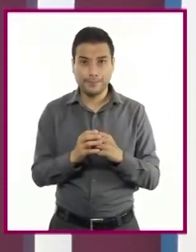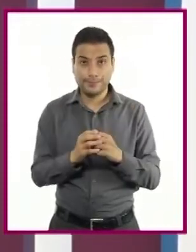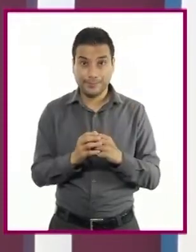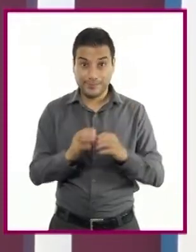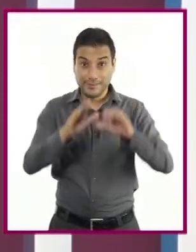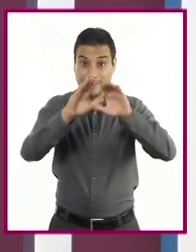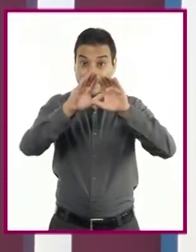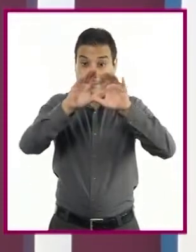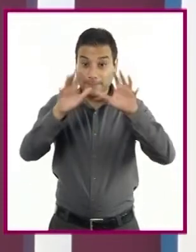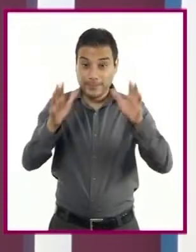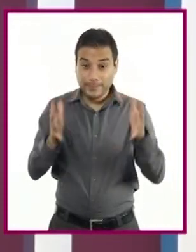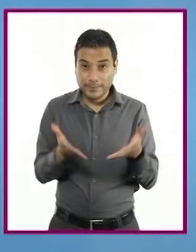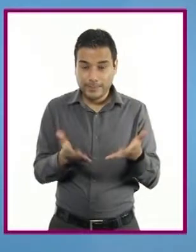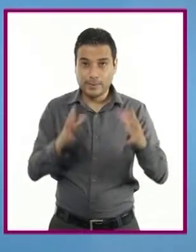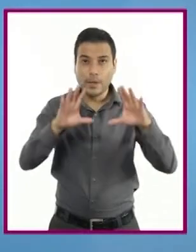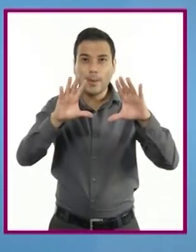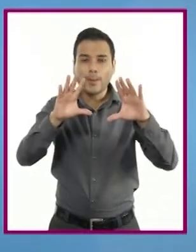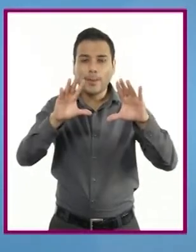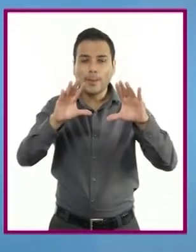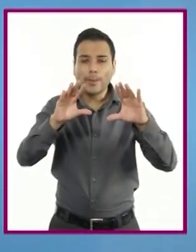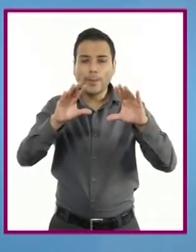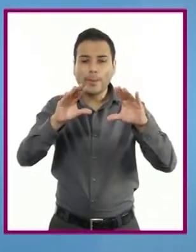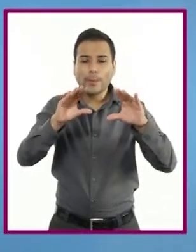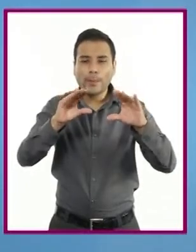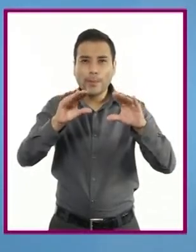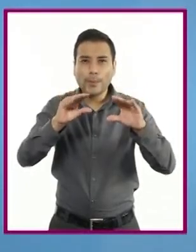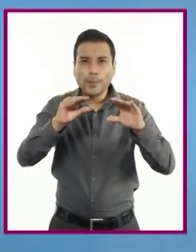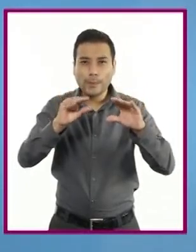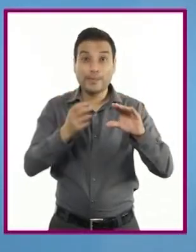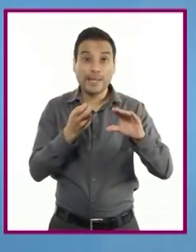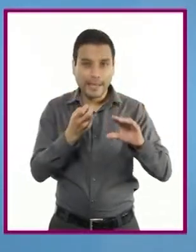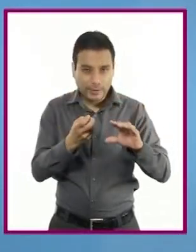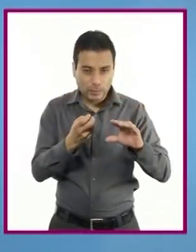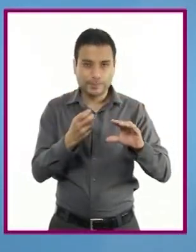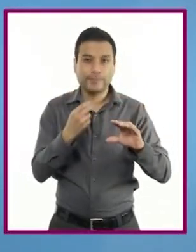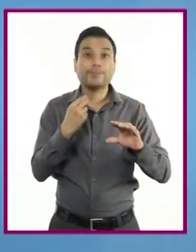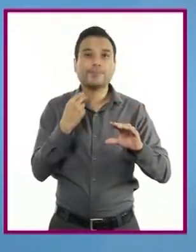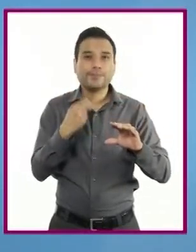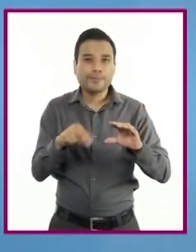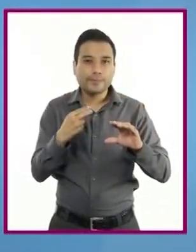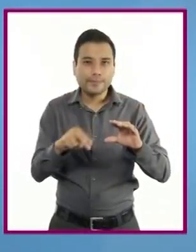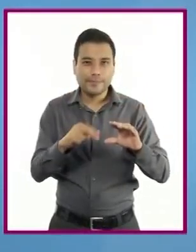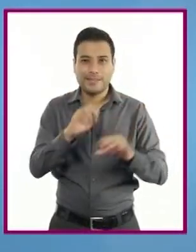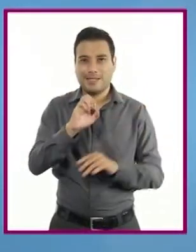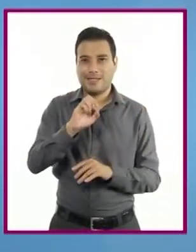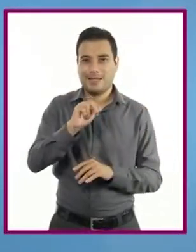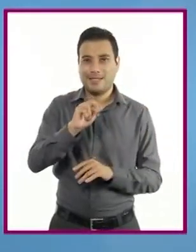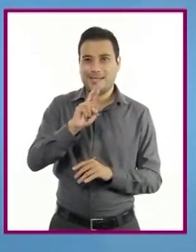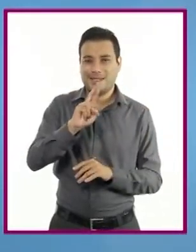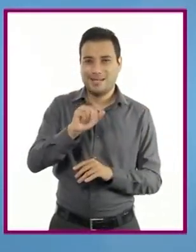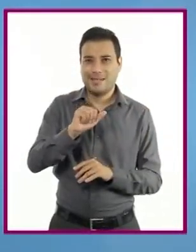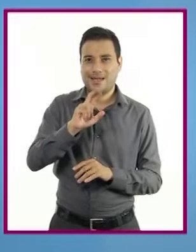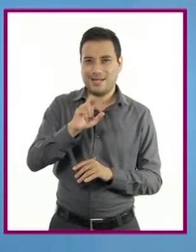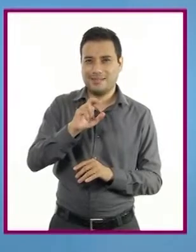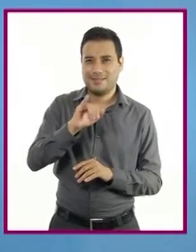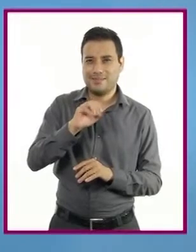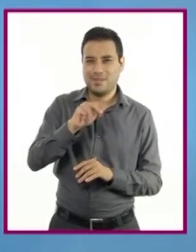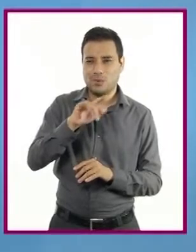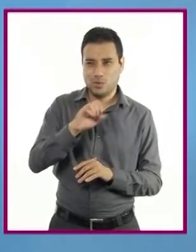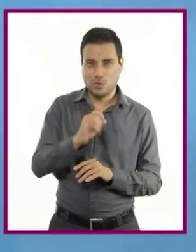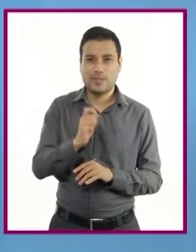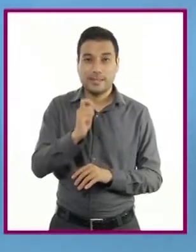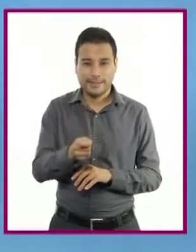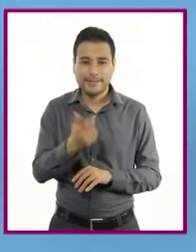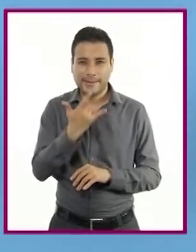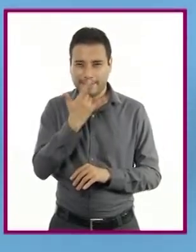se adelgace o se enrarezca. A esto se le denomina adelgazamiento o enrarecimiento de la capa de ozono. Recuerden que